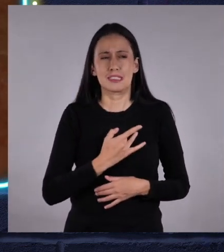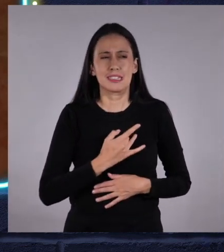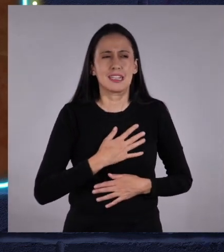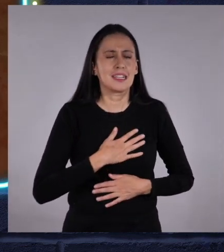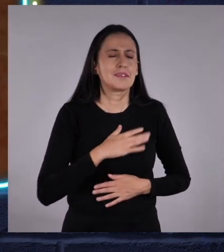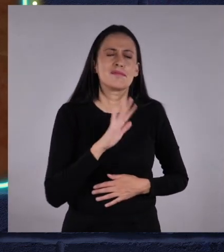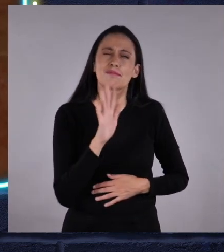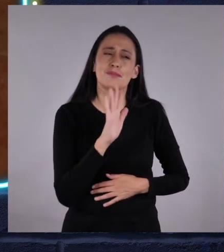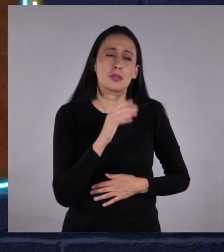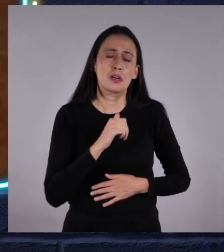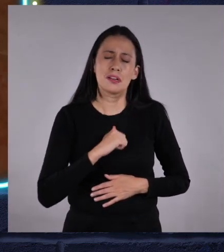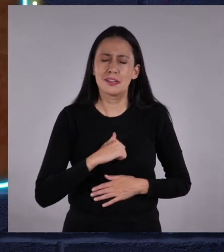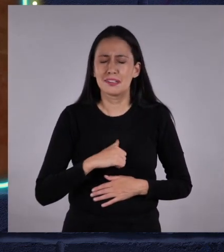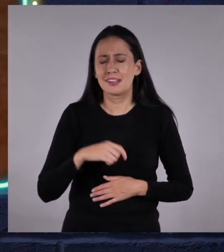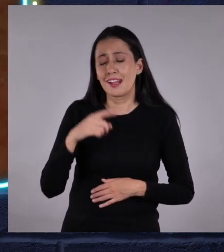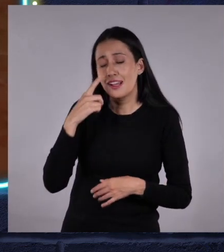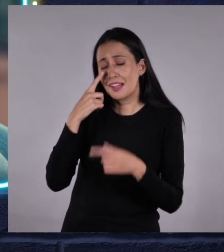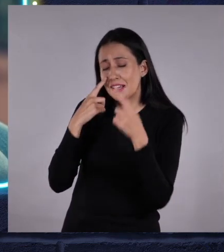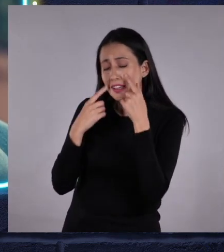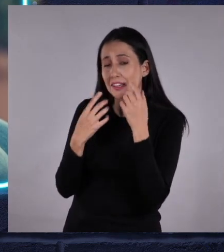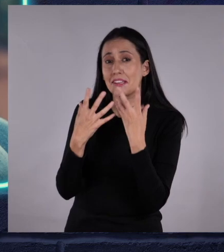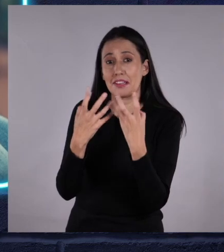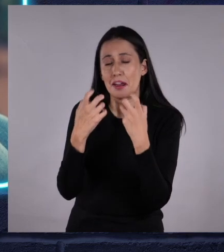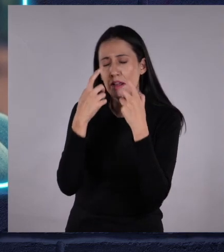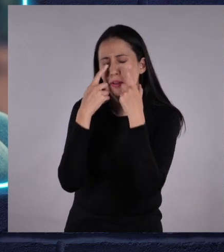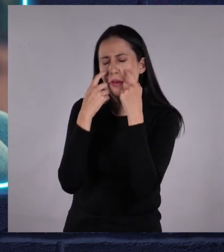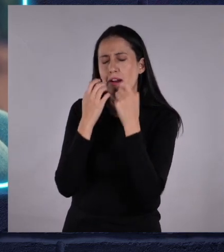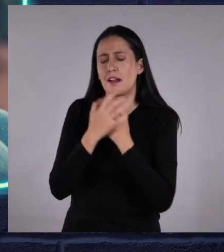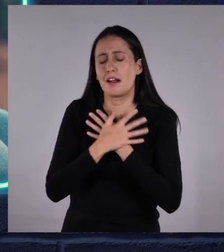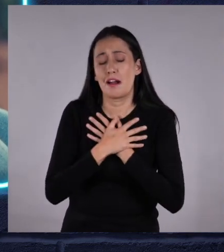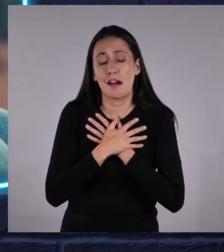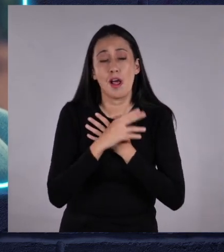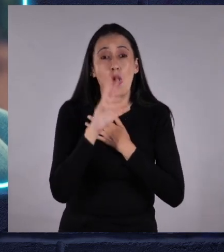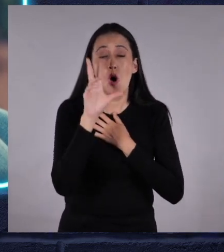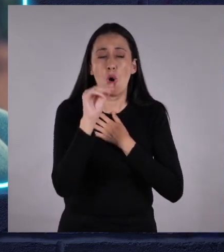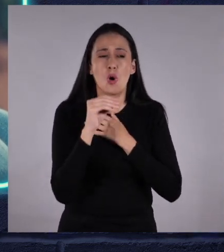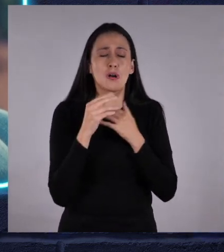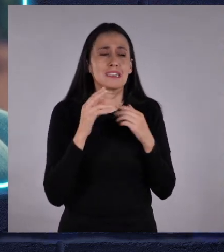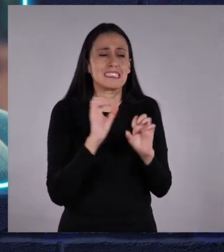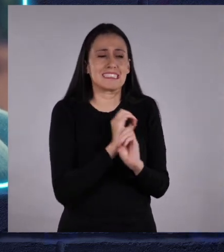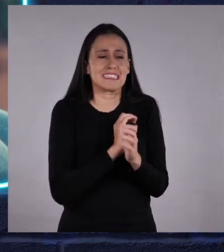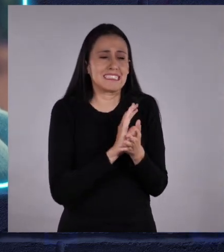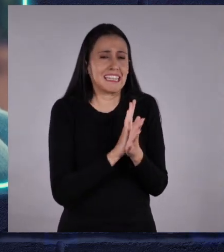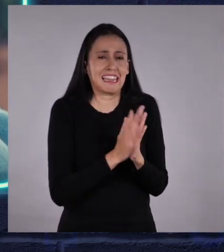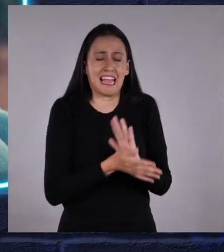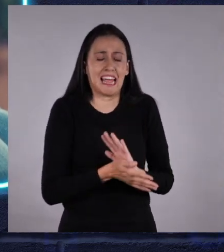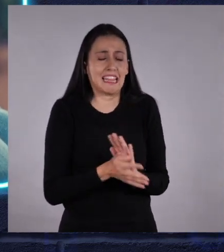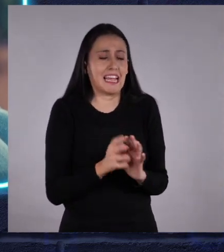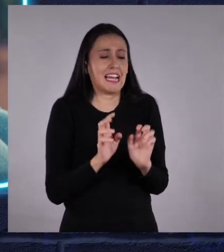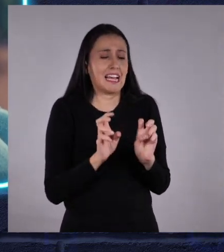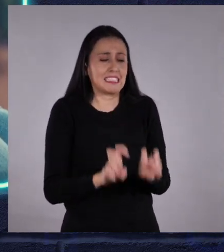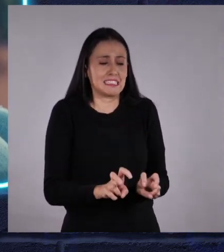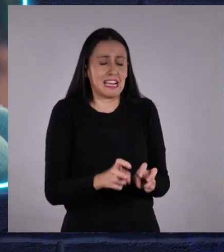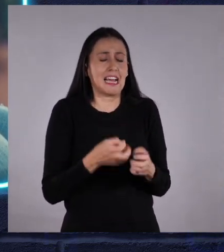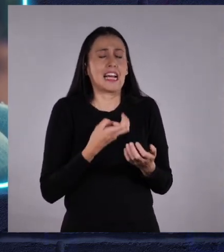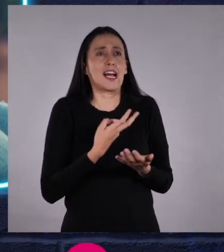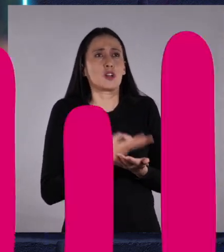si sienten que no quieren hacer nada, es totalmente normal. A todos nos pasa cuando sufrimos pérdidas.